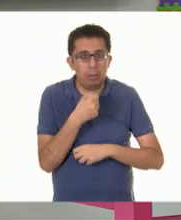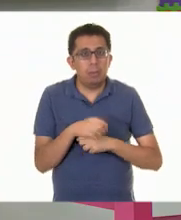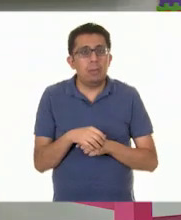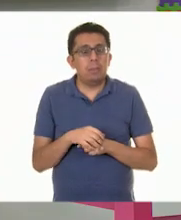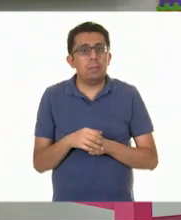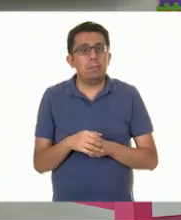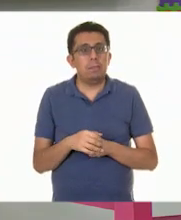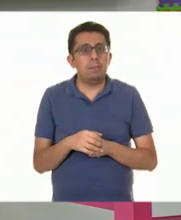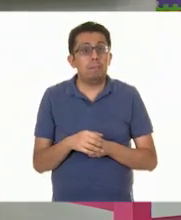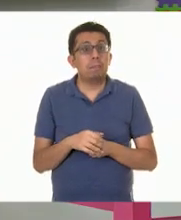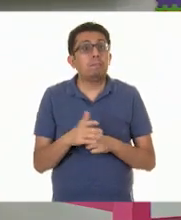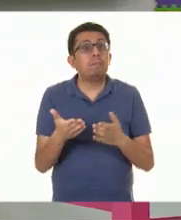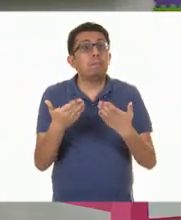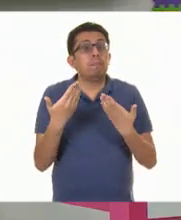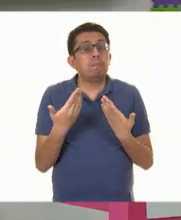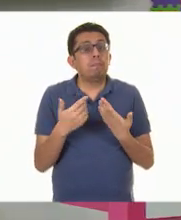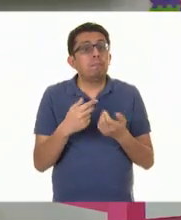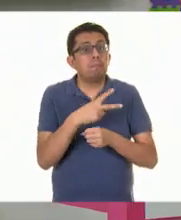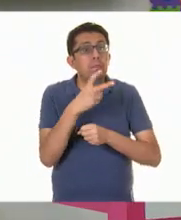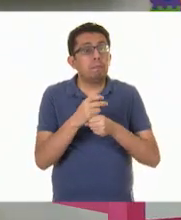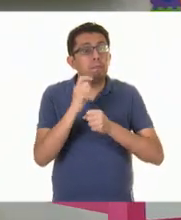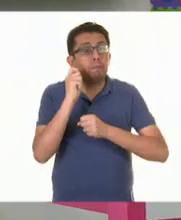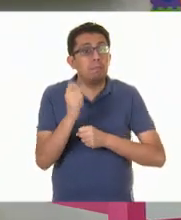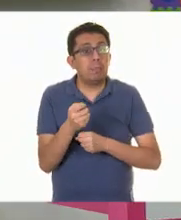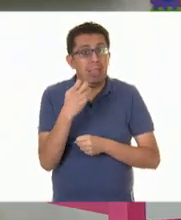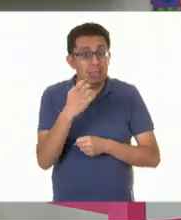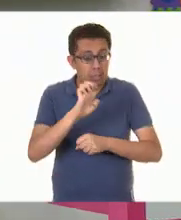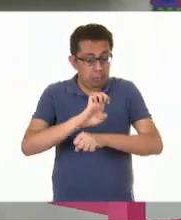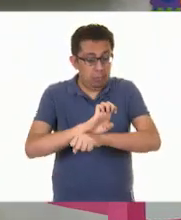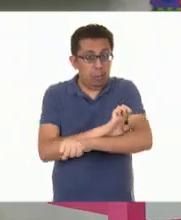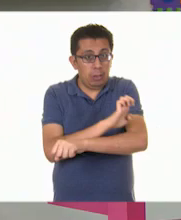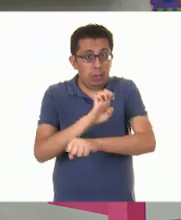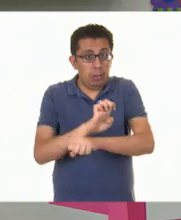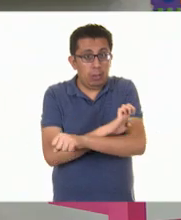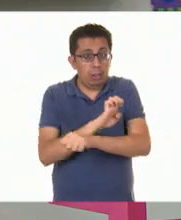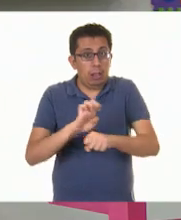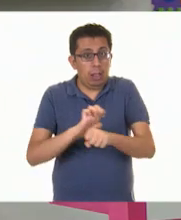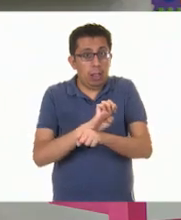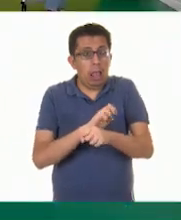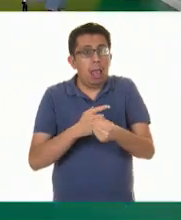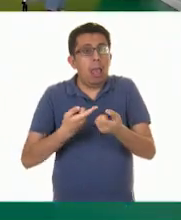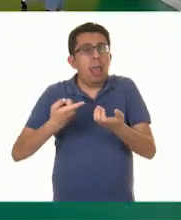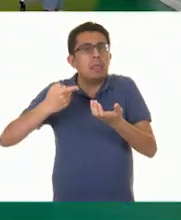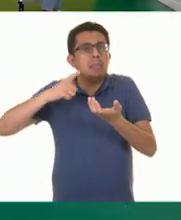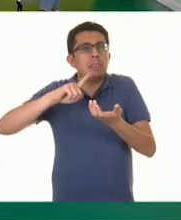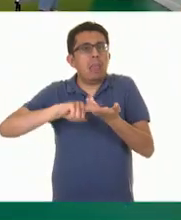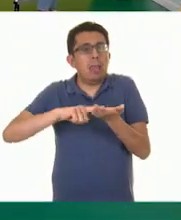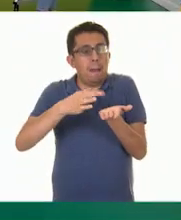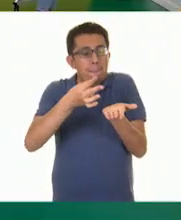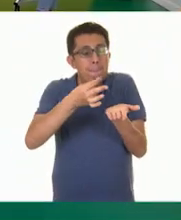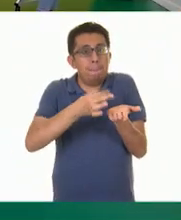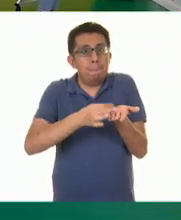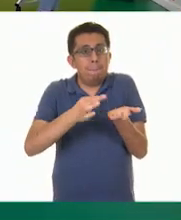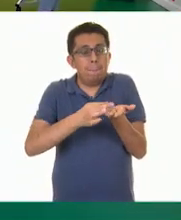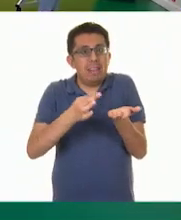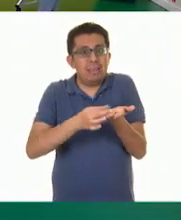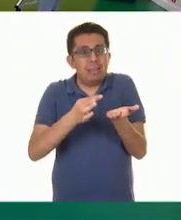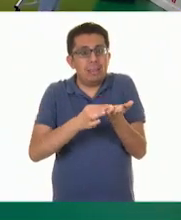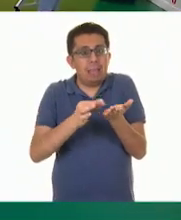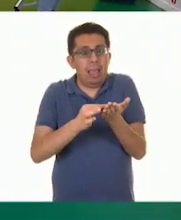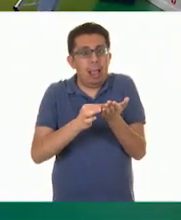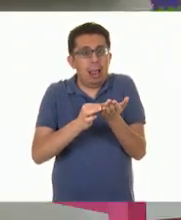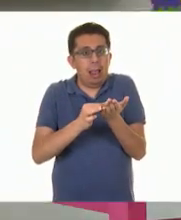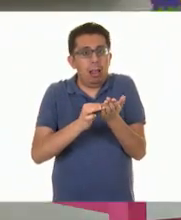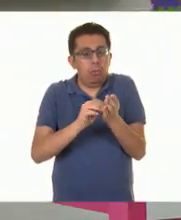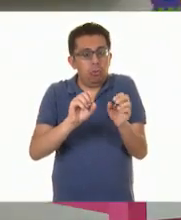paso es que las señales eléctricas son enviadas a través de un cable, como si fuera el de los vasitos que hicimos. Pero,